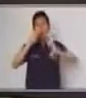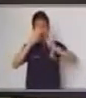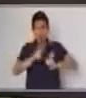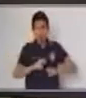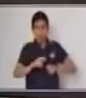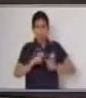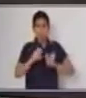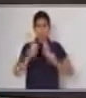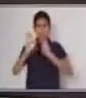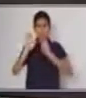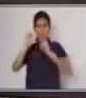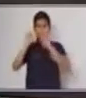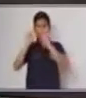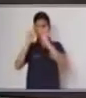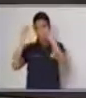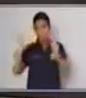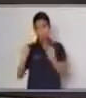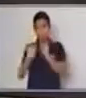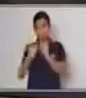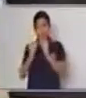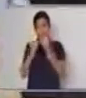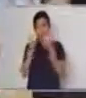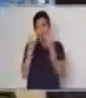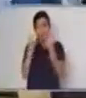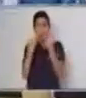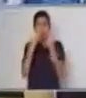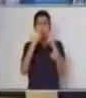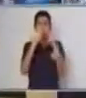La tabla del 2